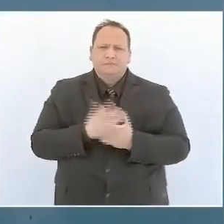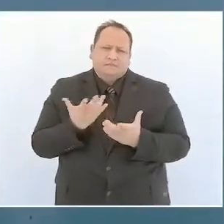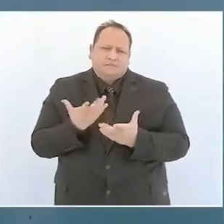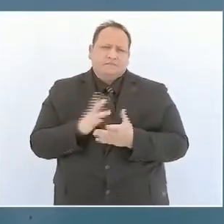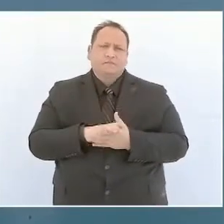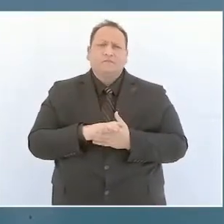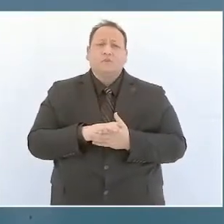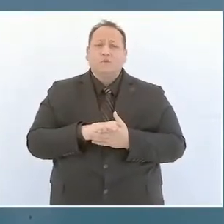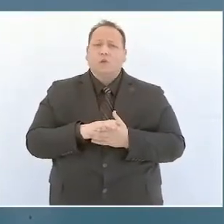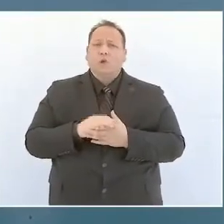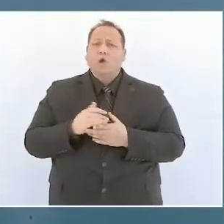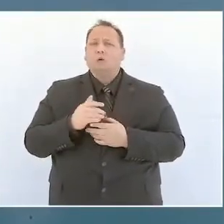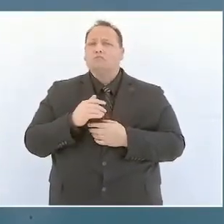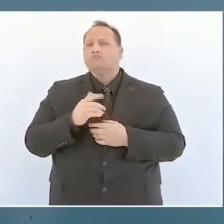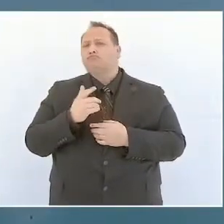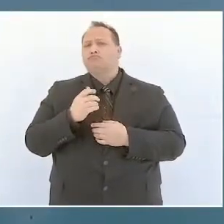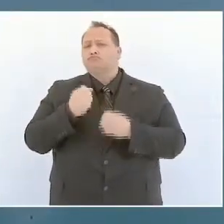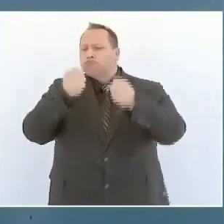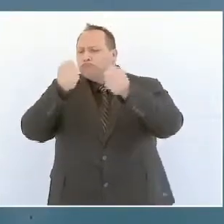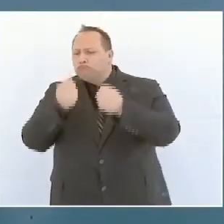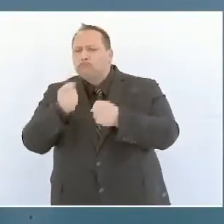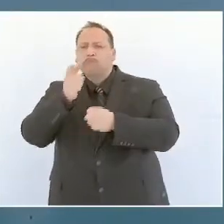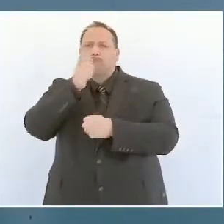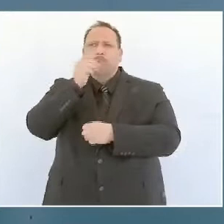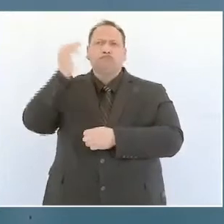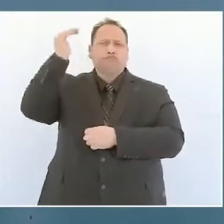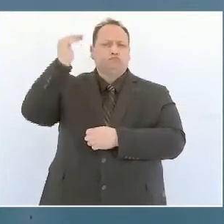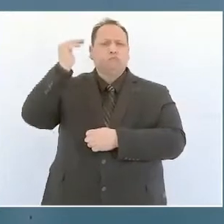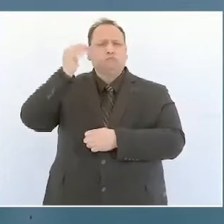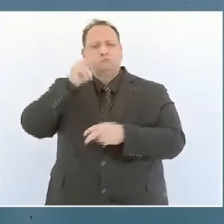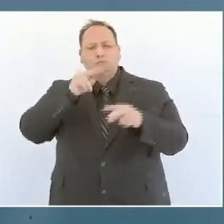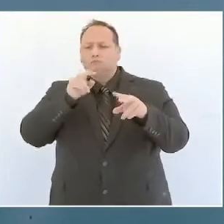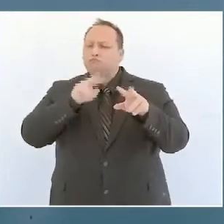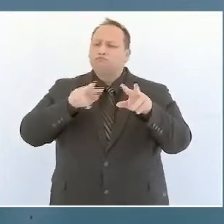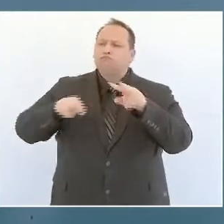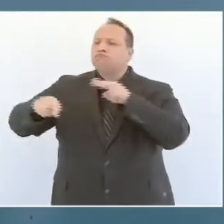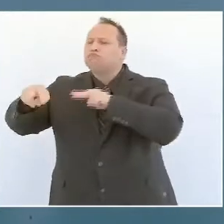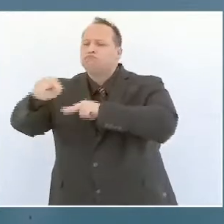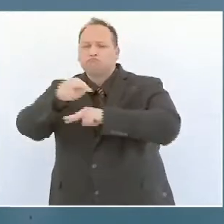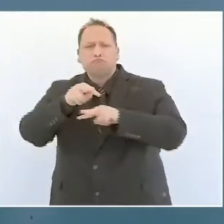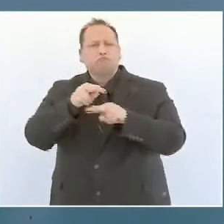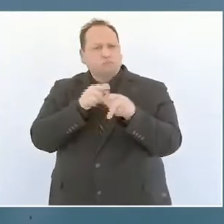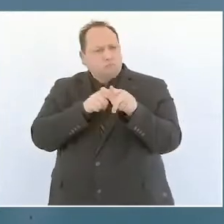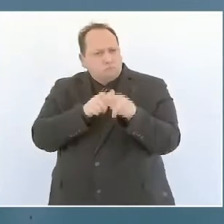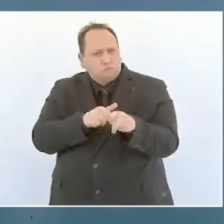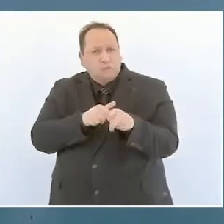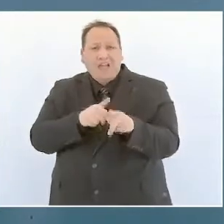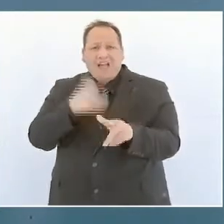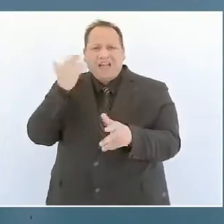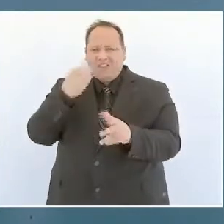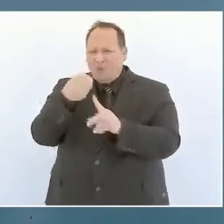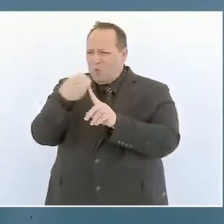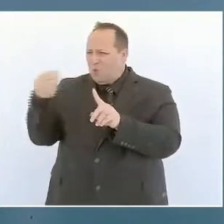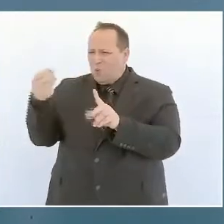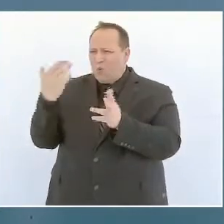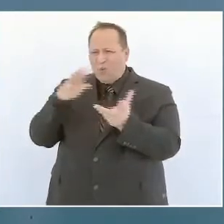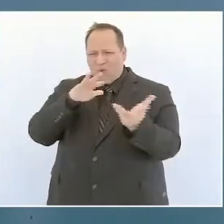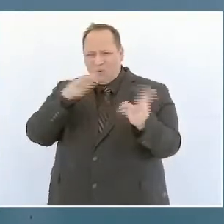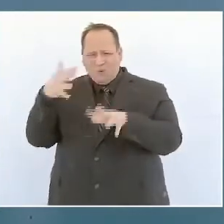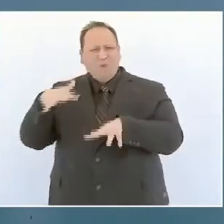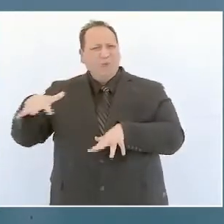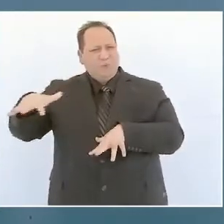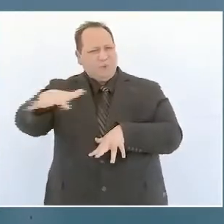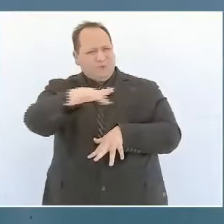de la autoridad y también en eso no había orden. Lo